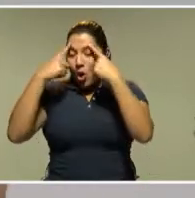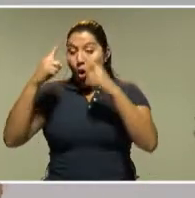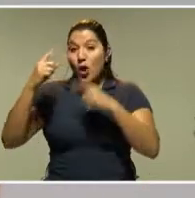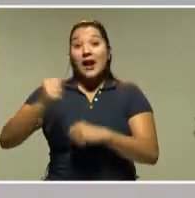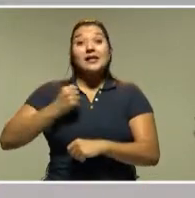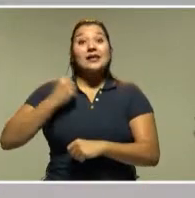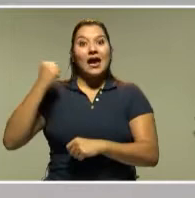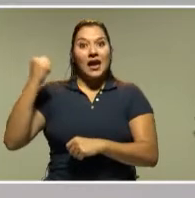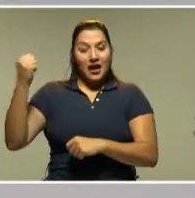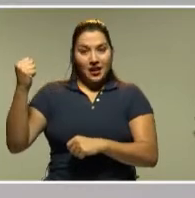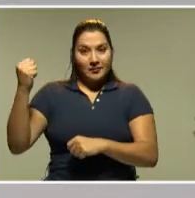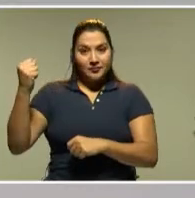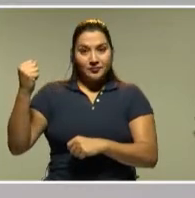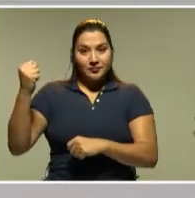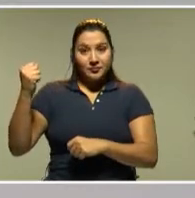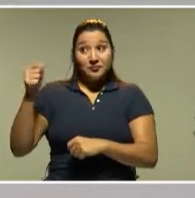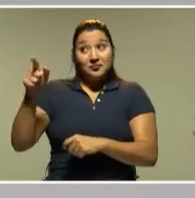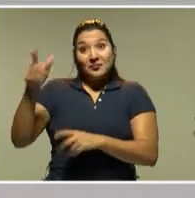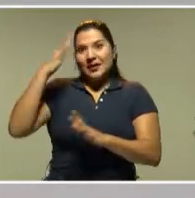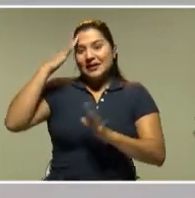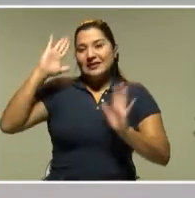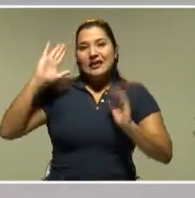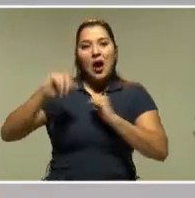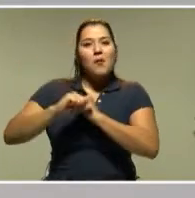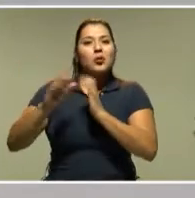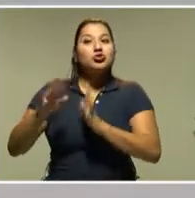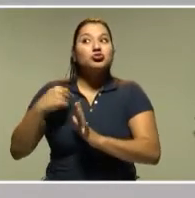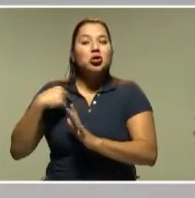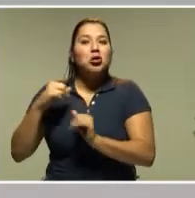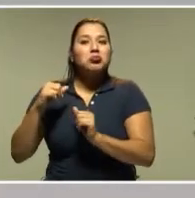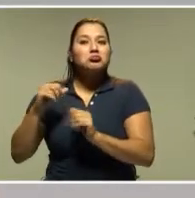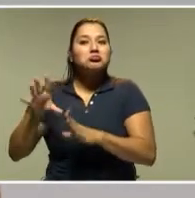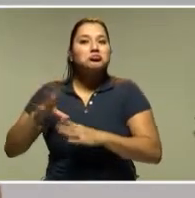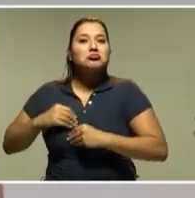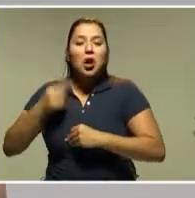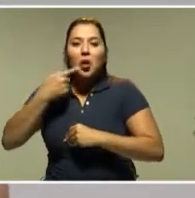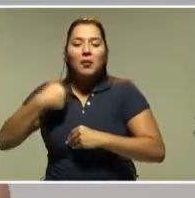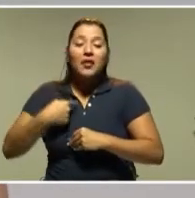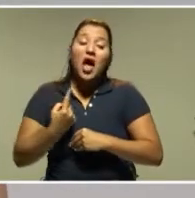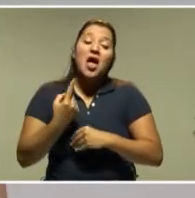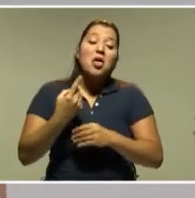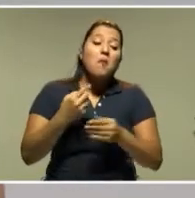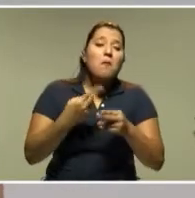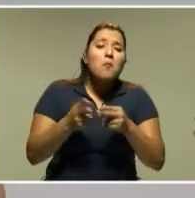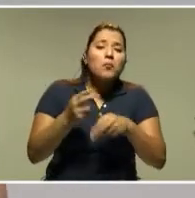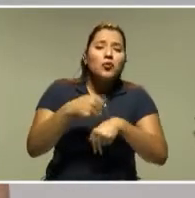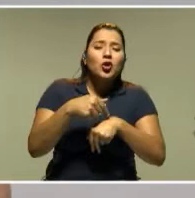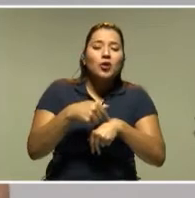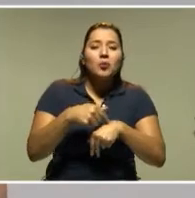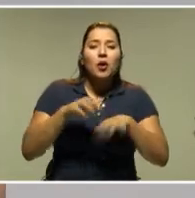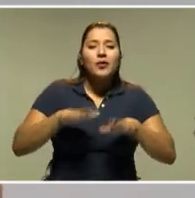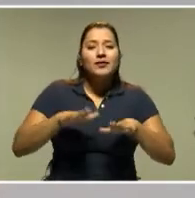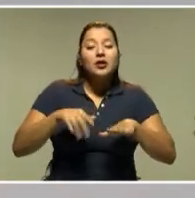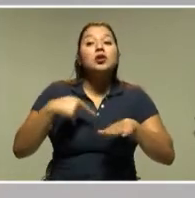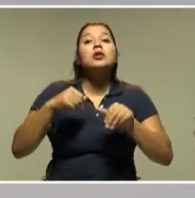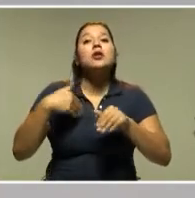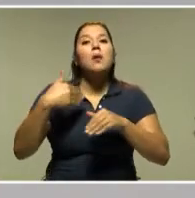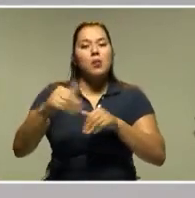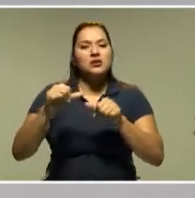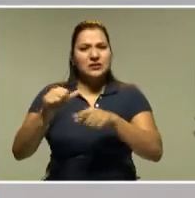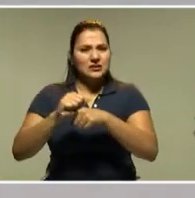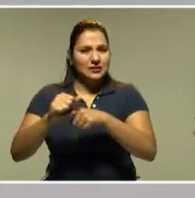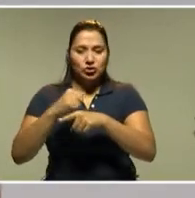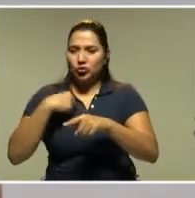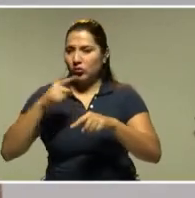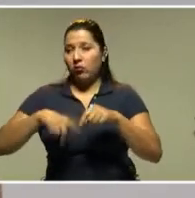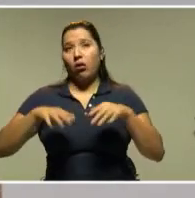en alto. De ahí, él sabrá. Yo sigo entrenando unos días de descanso y luego sigo entrenando, porque una campeona no